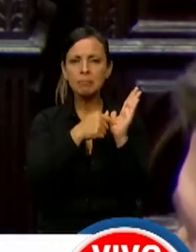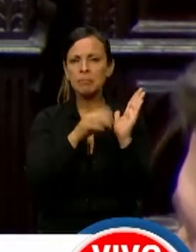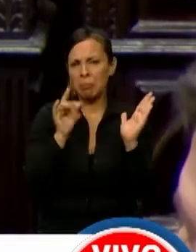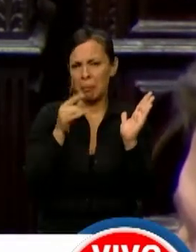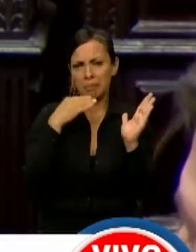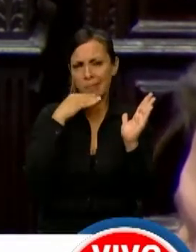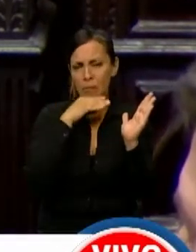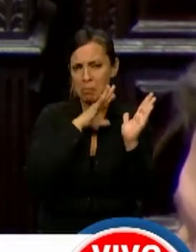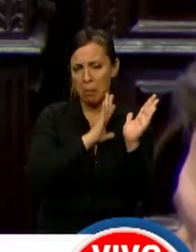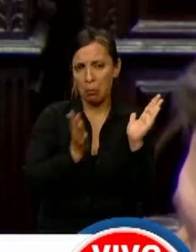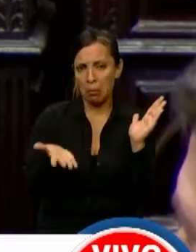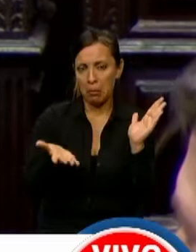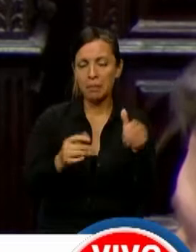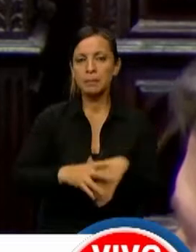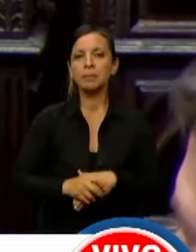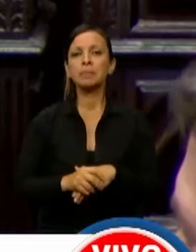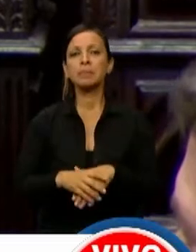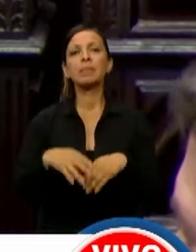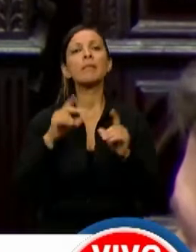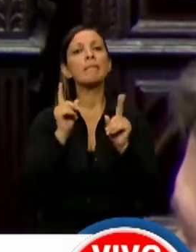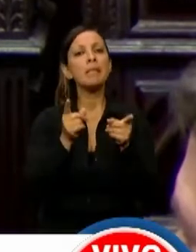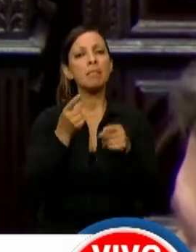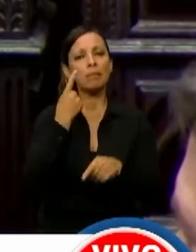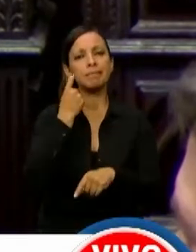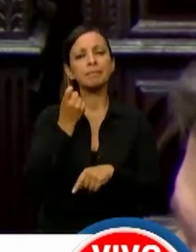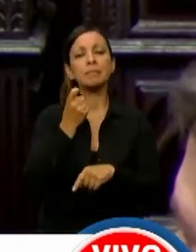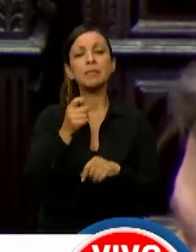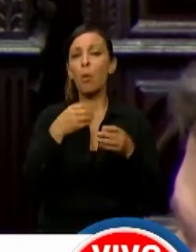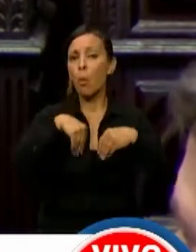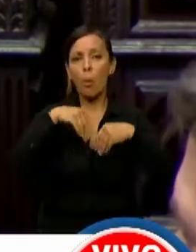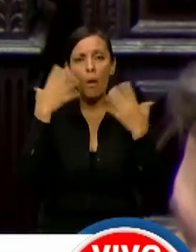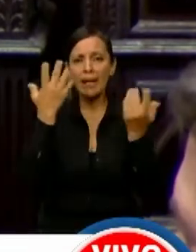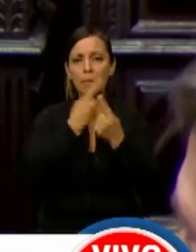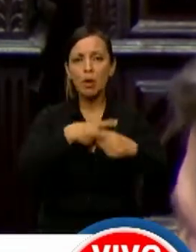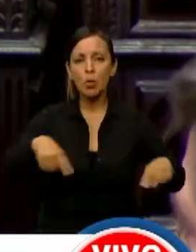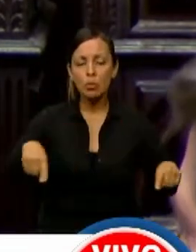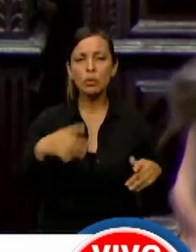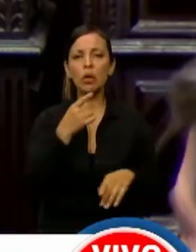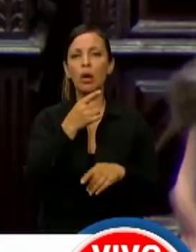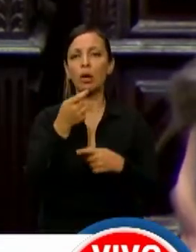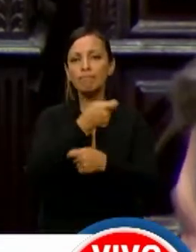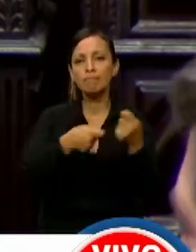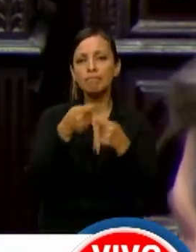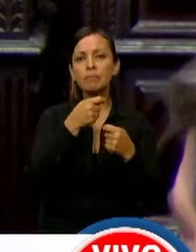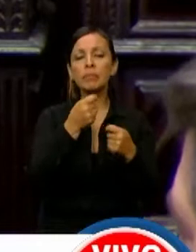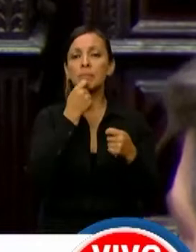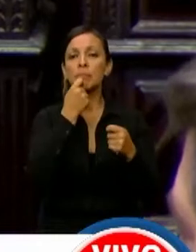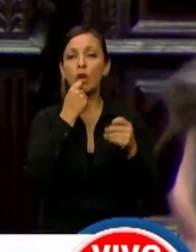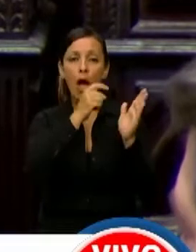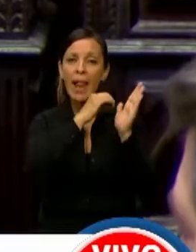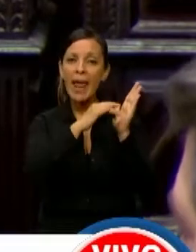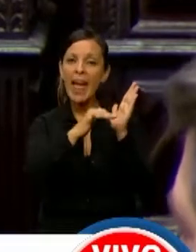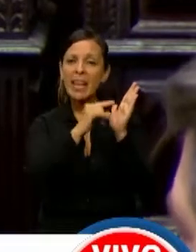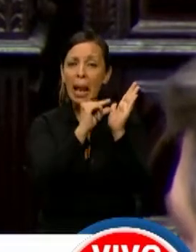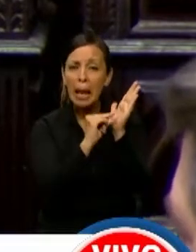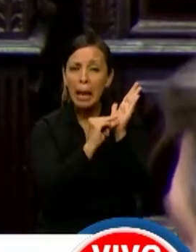de leer y de interpretar. Lo podemos ver en cualquier empaque de cualquier producto comercial, las letras pequeñitas